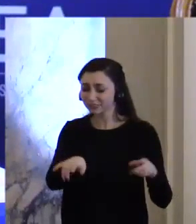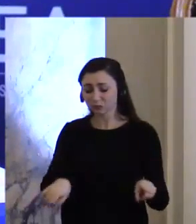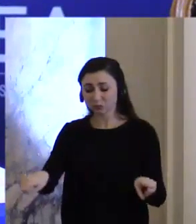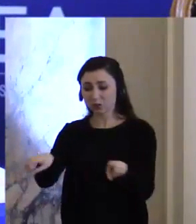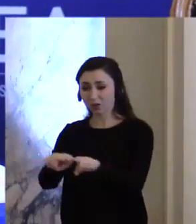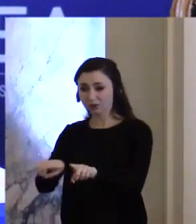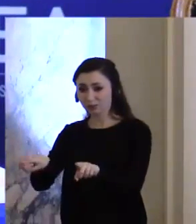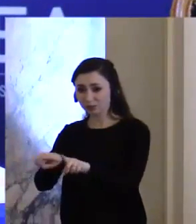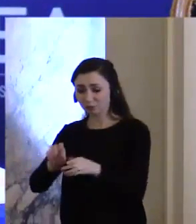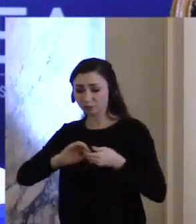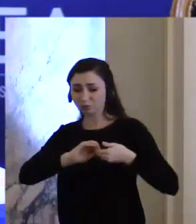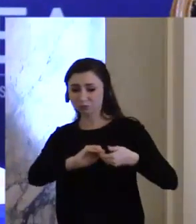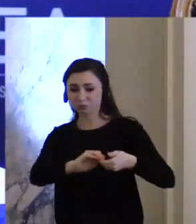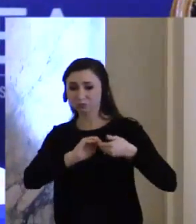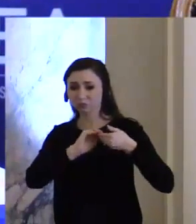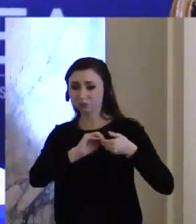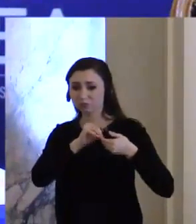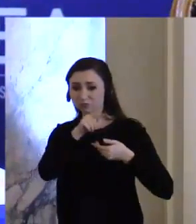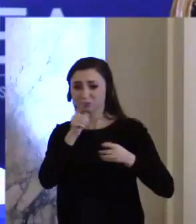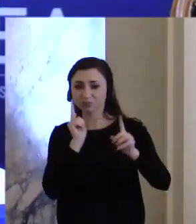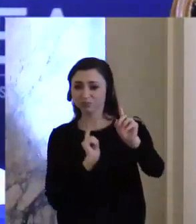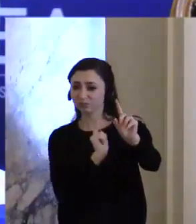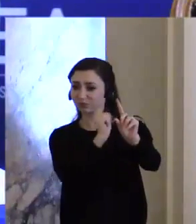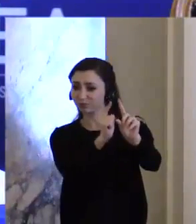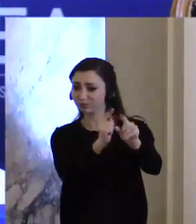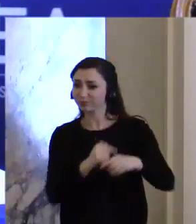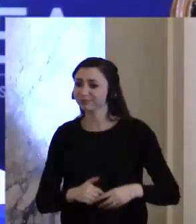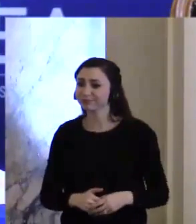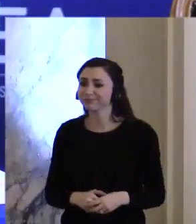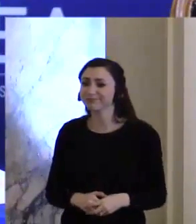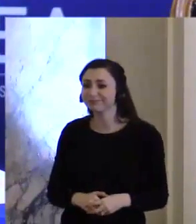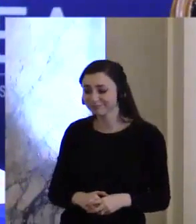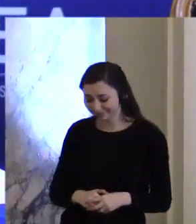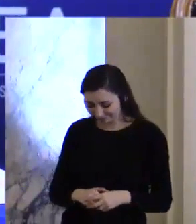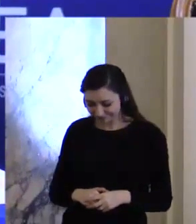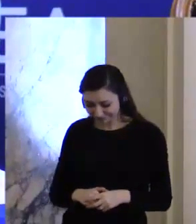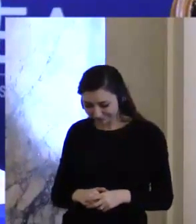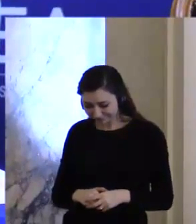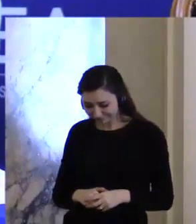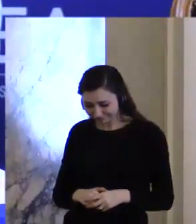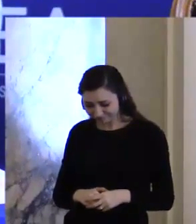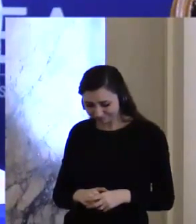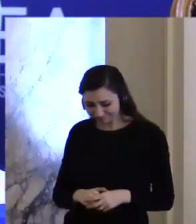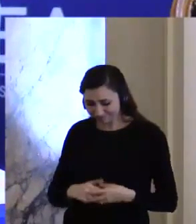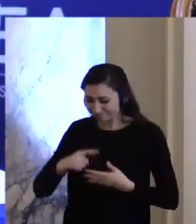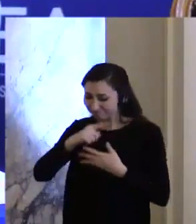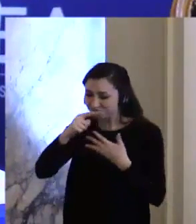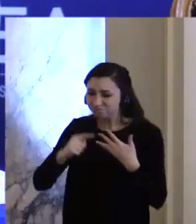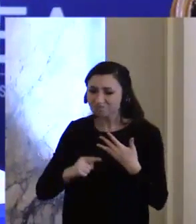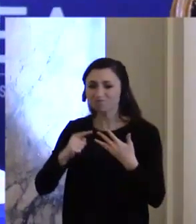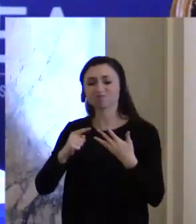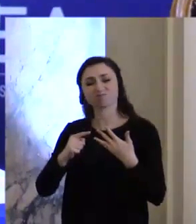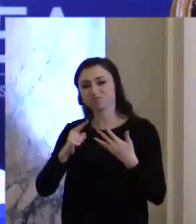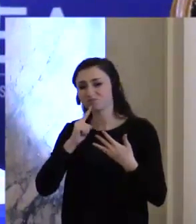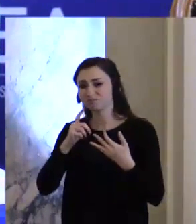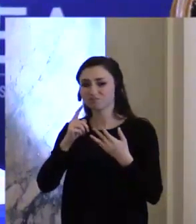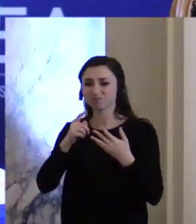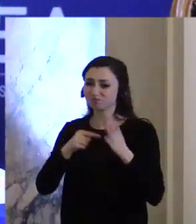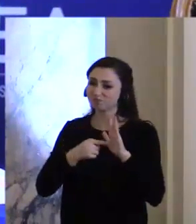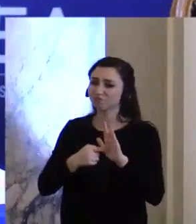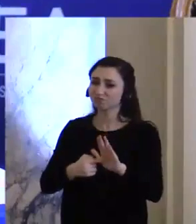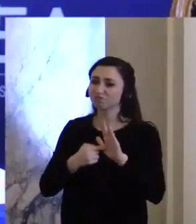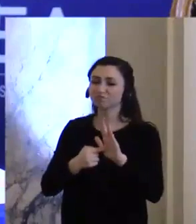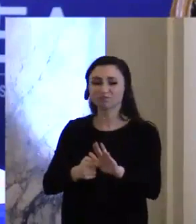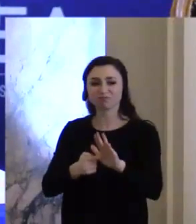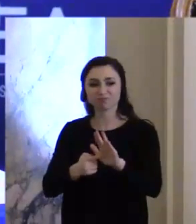nuestros socios. Lo anterior es un ejemplo muy práctico de cómo yo, como secretario general